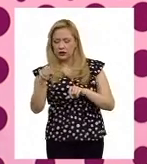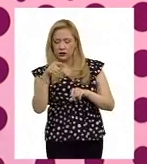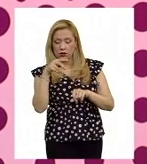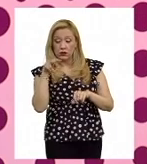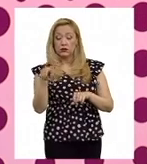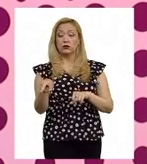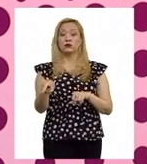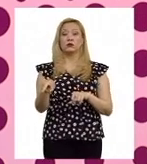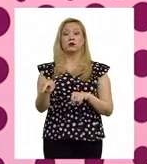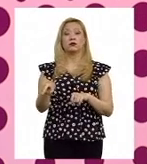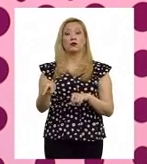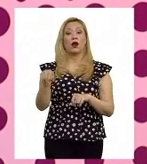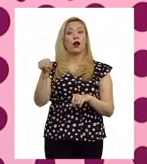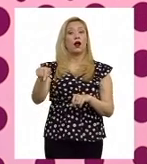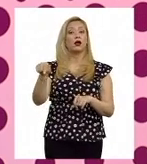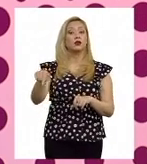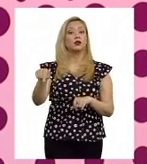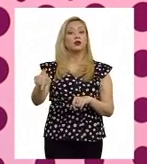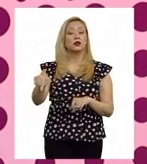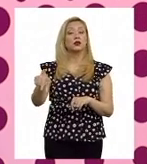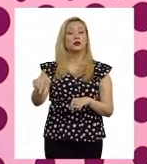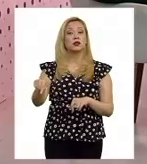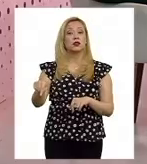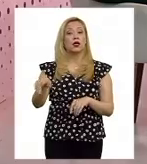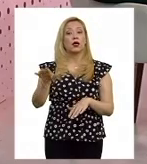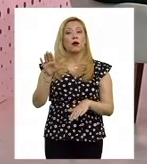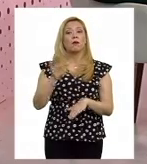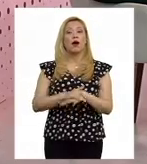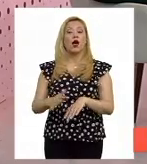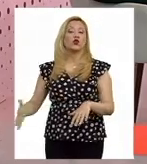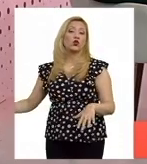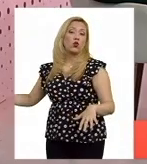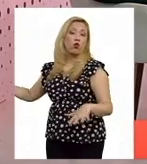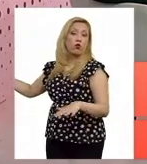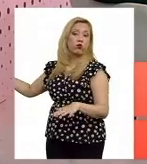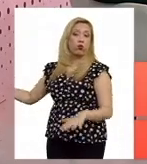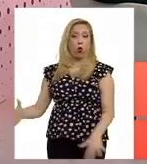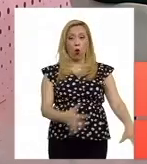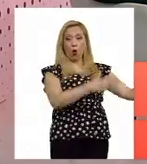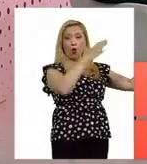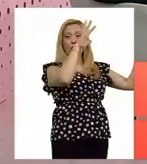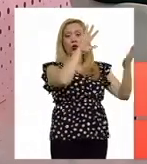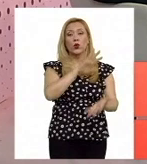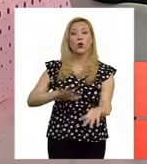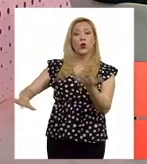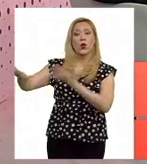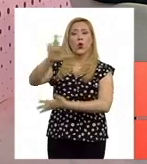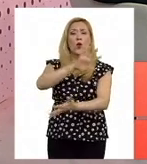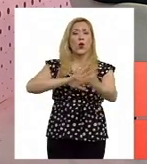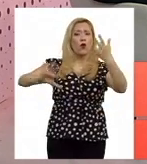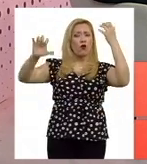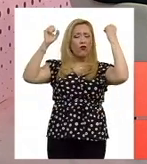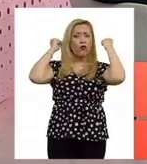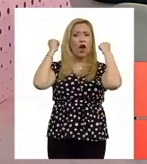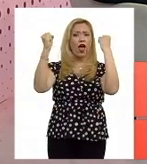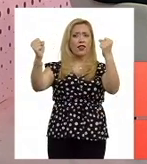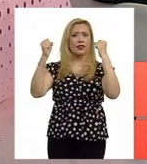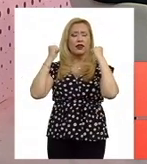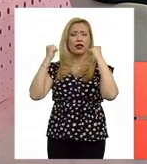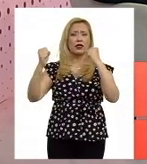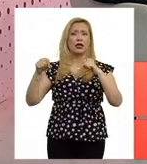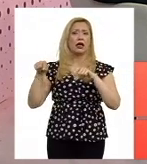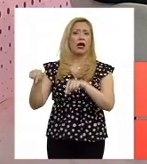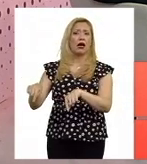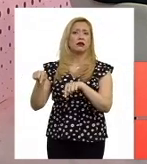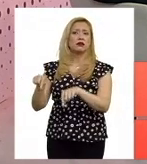encontré justamente fue que ahí es donde pegan los huracanes con mucho más fuerza. O sea, ahí es donde se ha